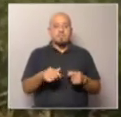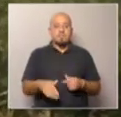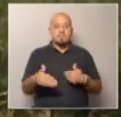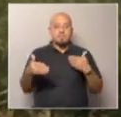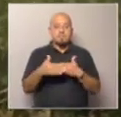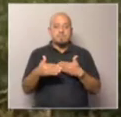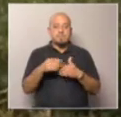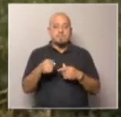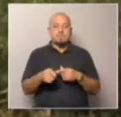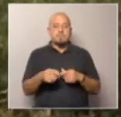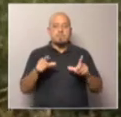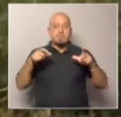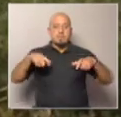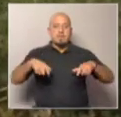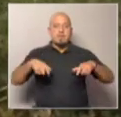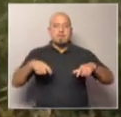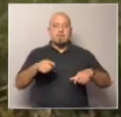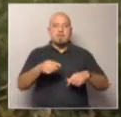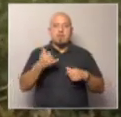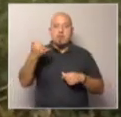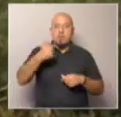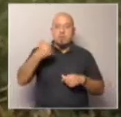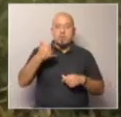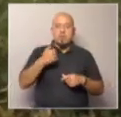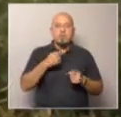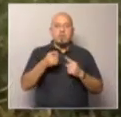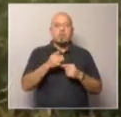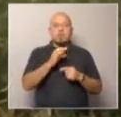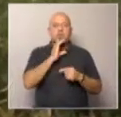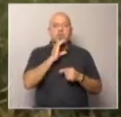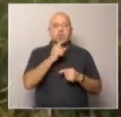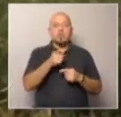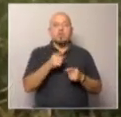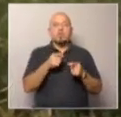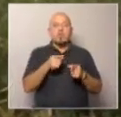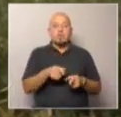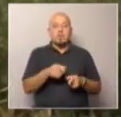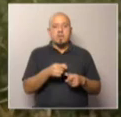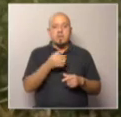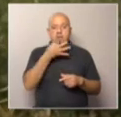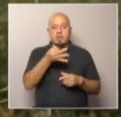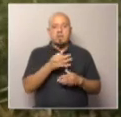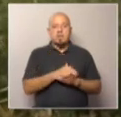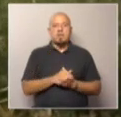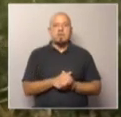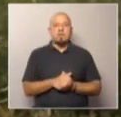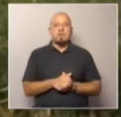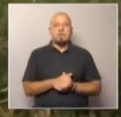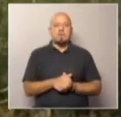del Rosario, a la cancha del Rosario, y nos cuenta alguna de las anécdotas de allí y también le habla justamente a los vecinos de la zona.